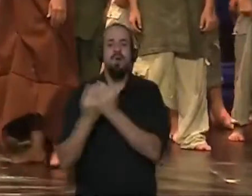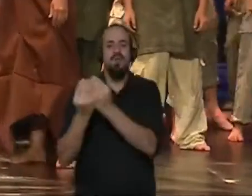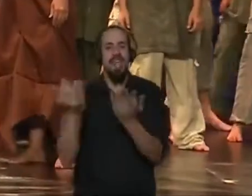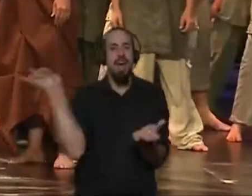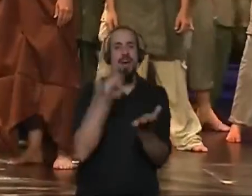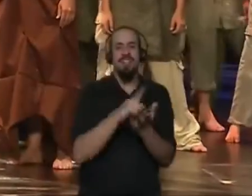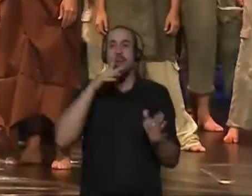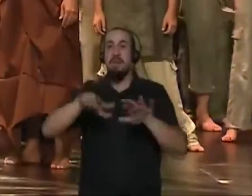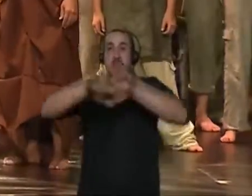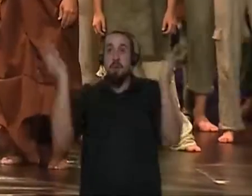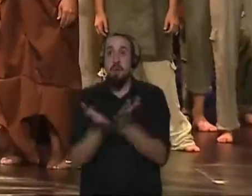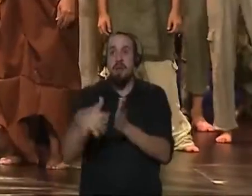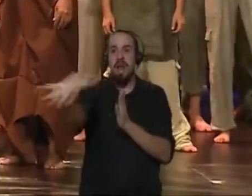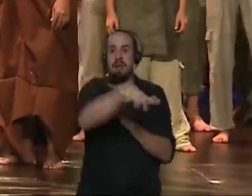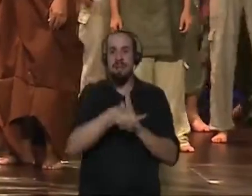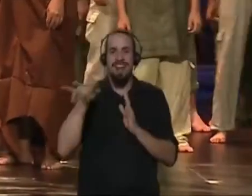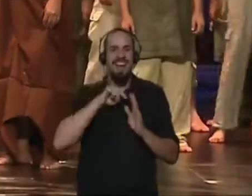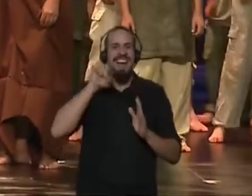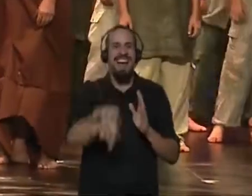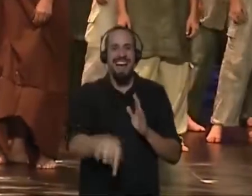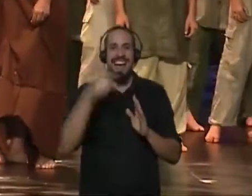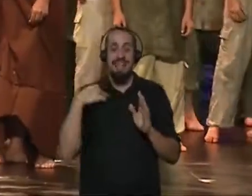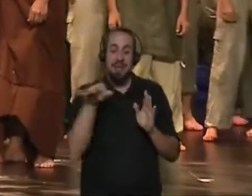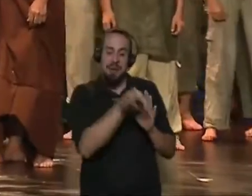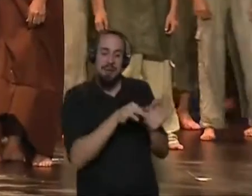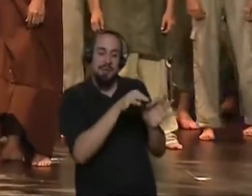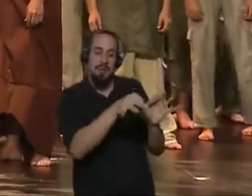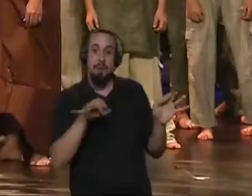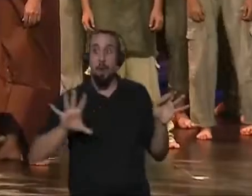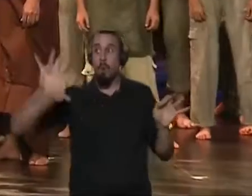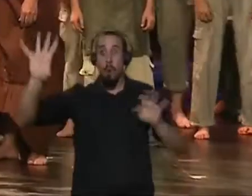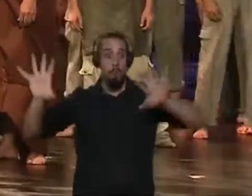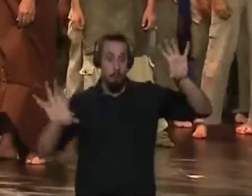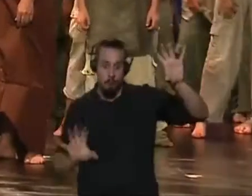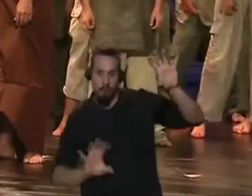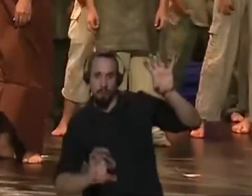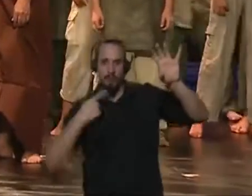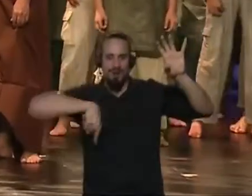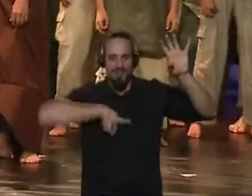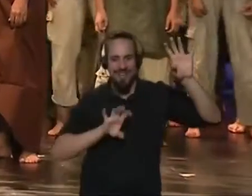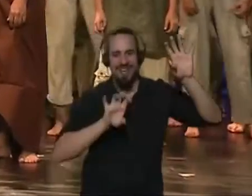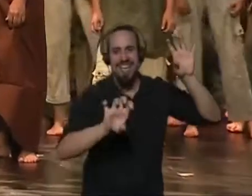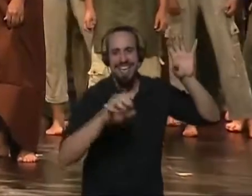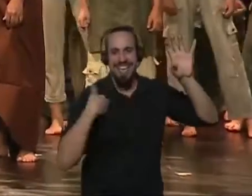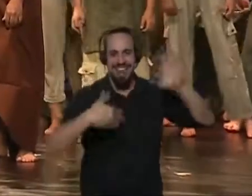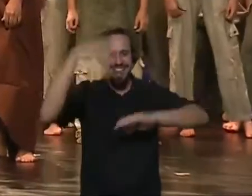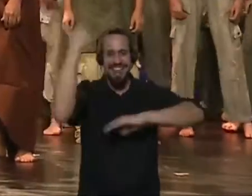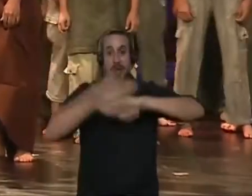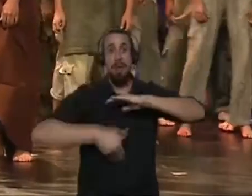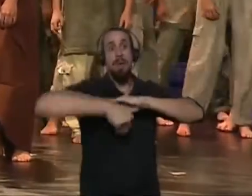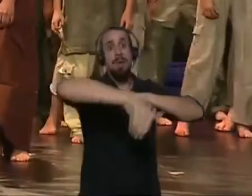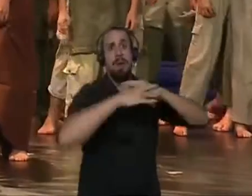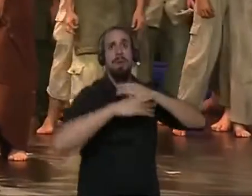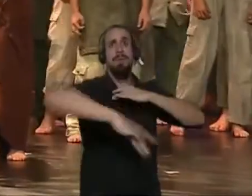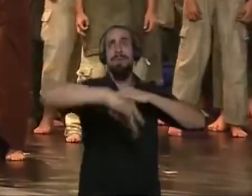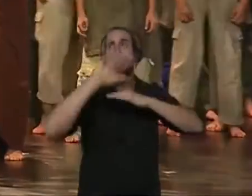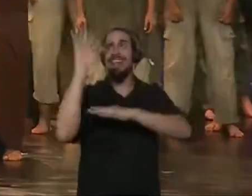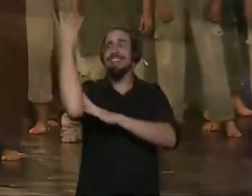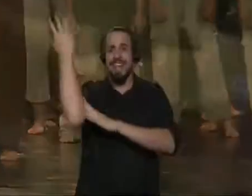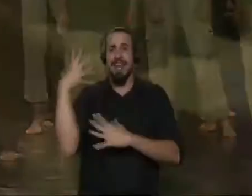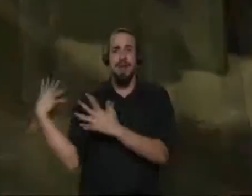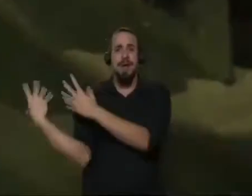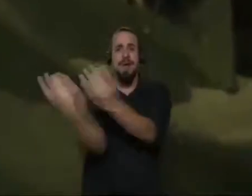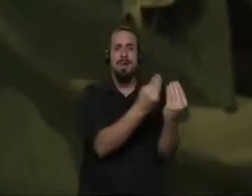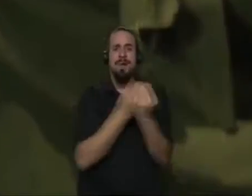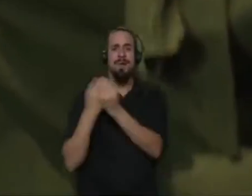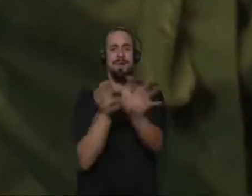este planeta que nos dejó esta esquina entre tres mundos y todo el horizonte, el mar y el cielo. Y